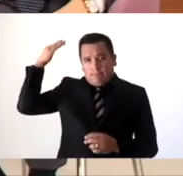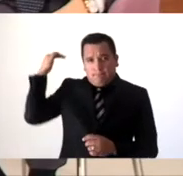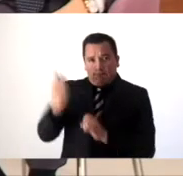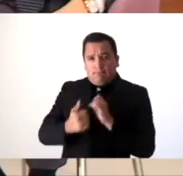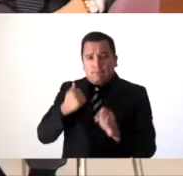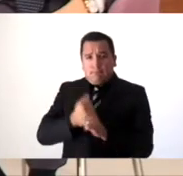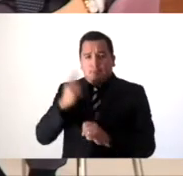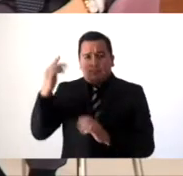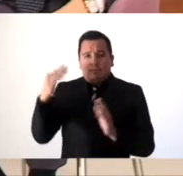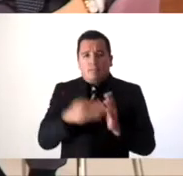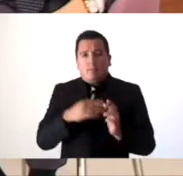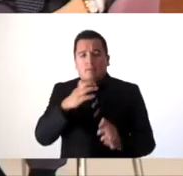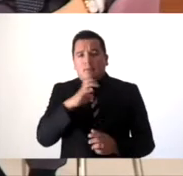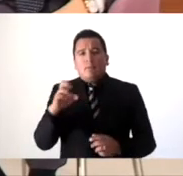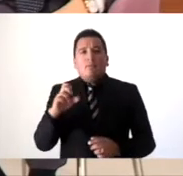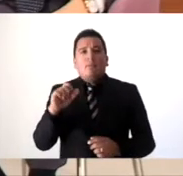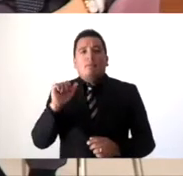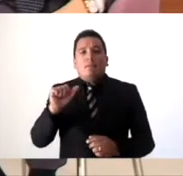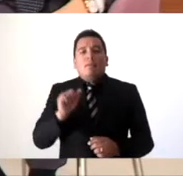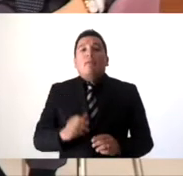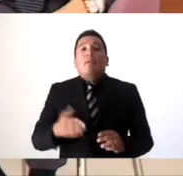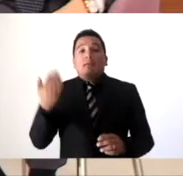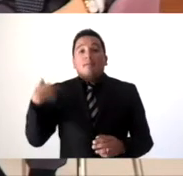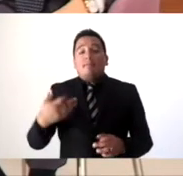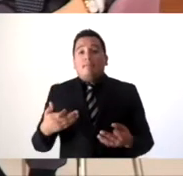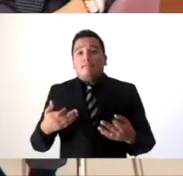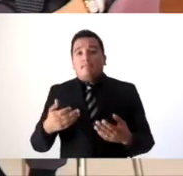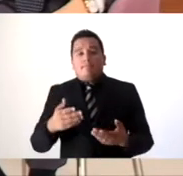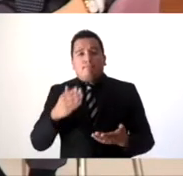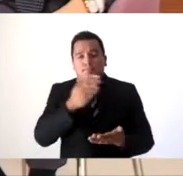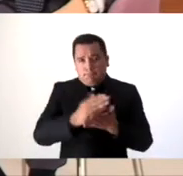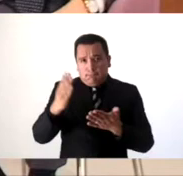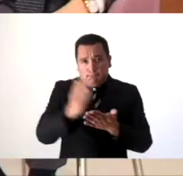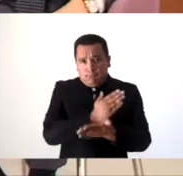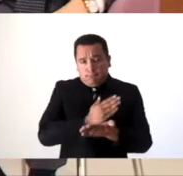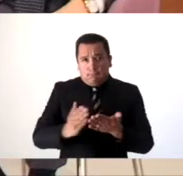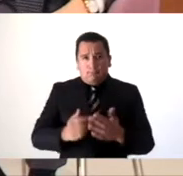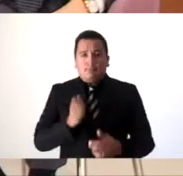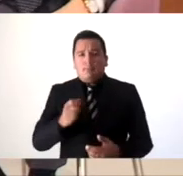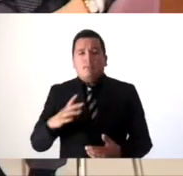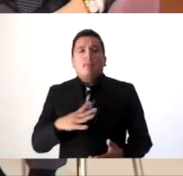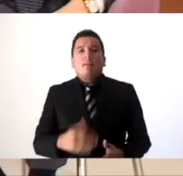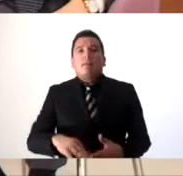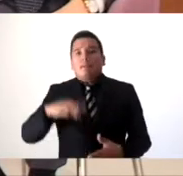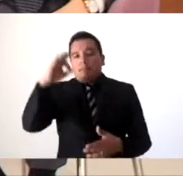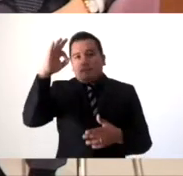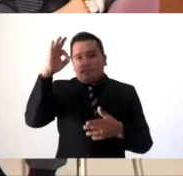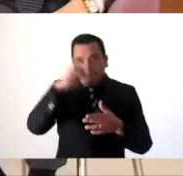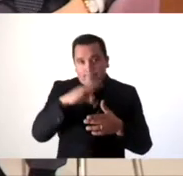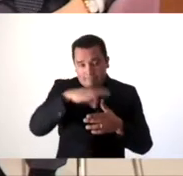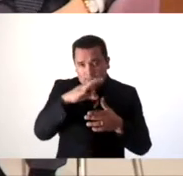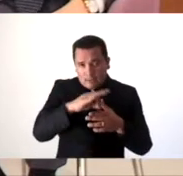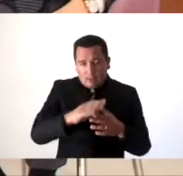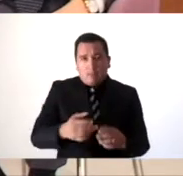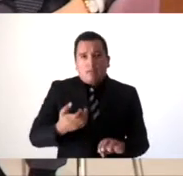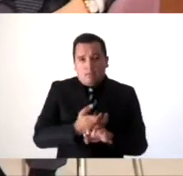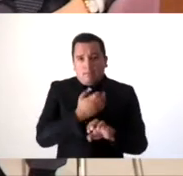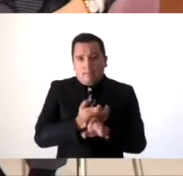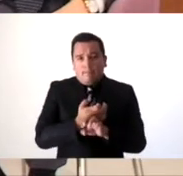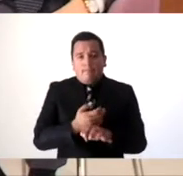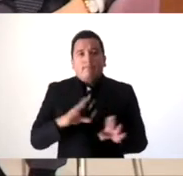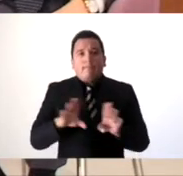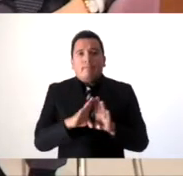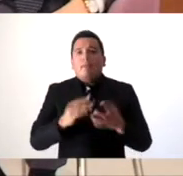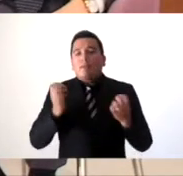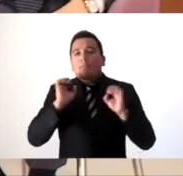con puntualidad, desde 1946, se hizo la repartición y se dijo, a ver, que las elecciones federales